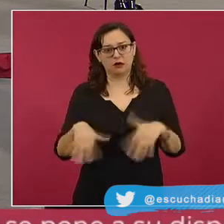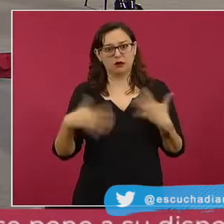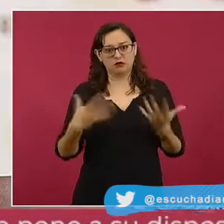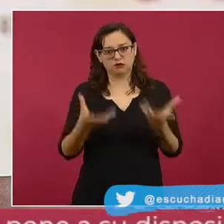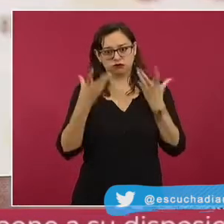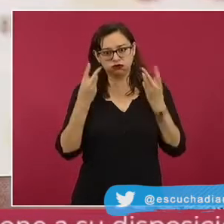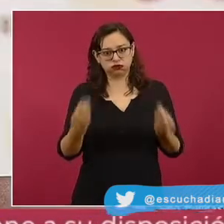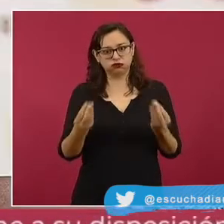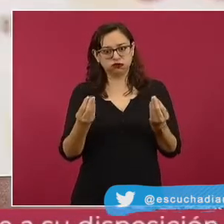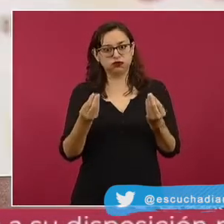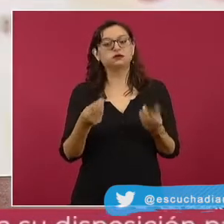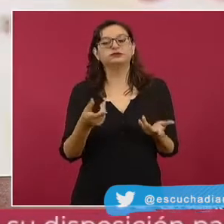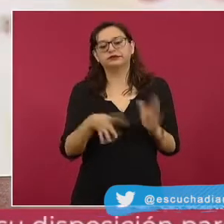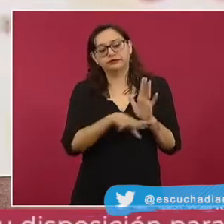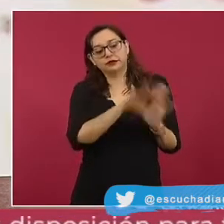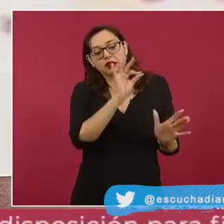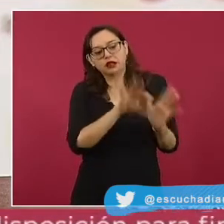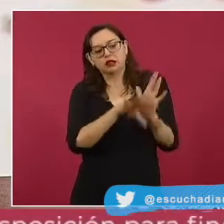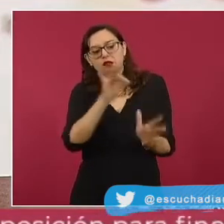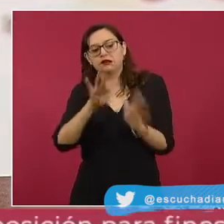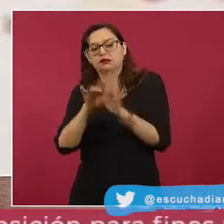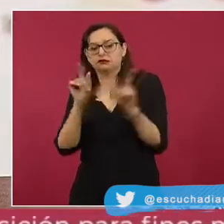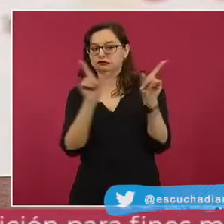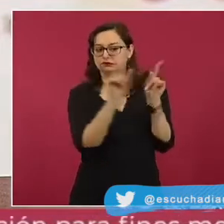6 y 7 de este tren